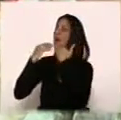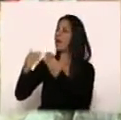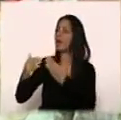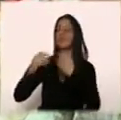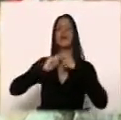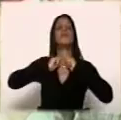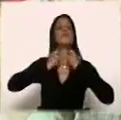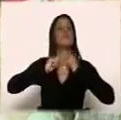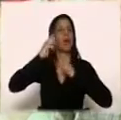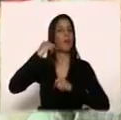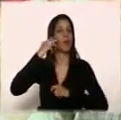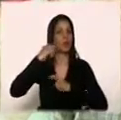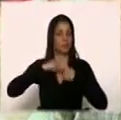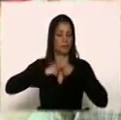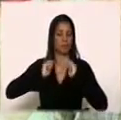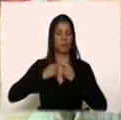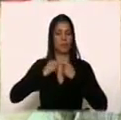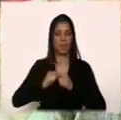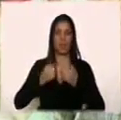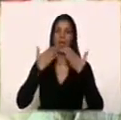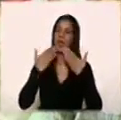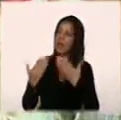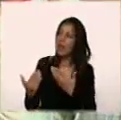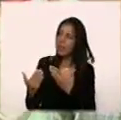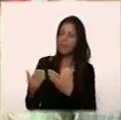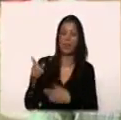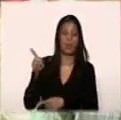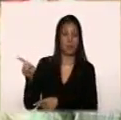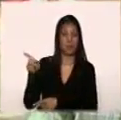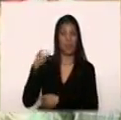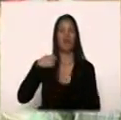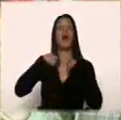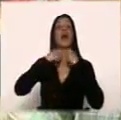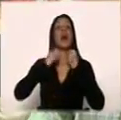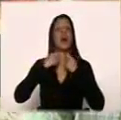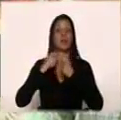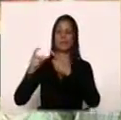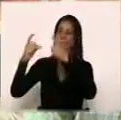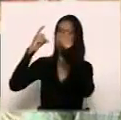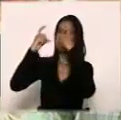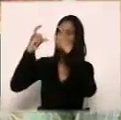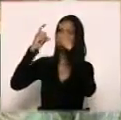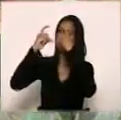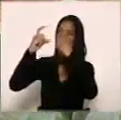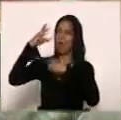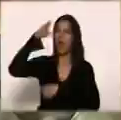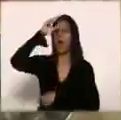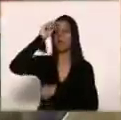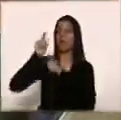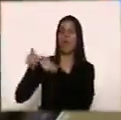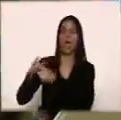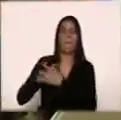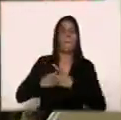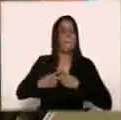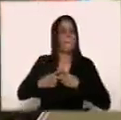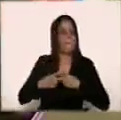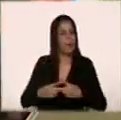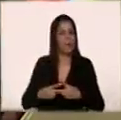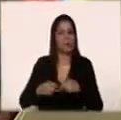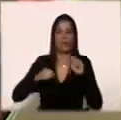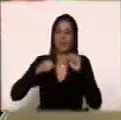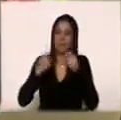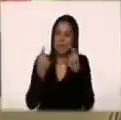agradecimiento en nombre de todos los trabajadores y trabajadoras por haber puesto toda la voluntad y todos